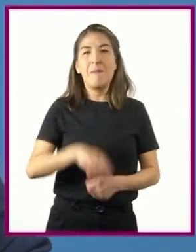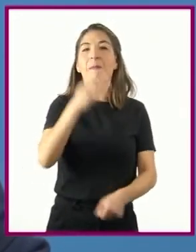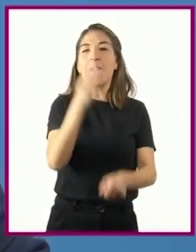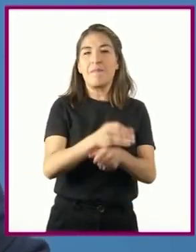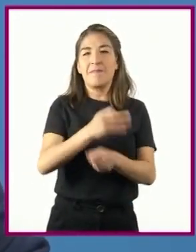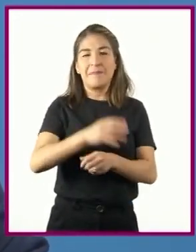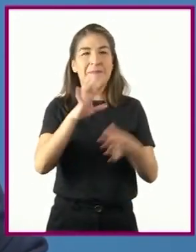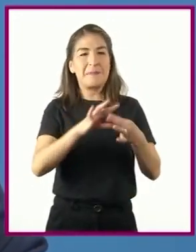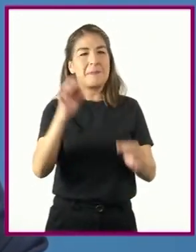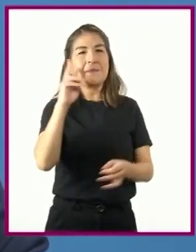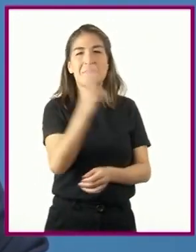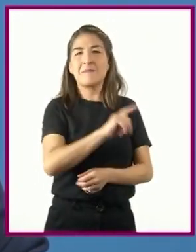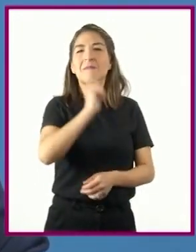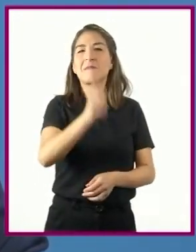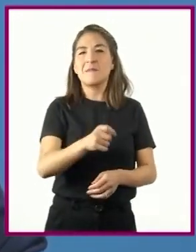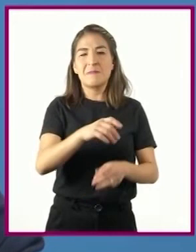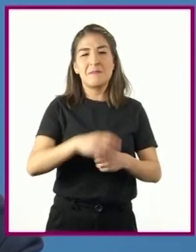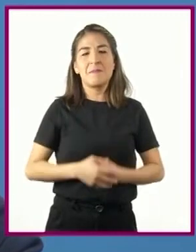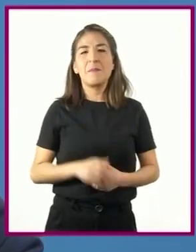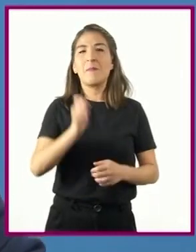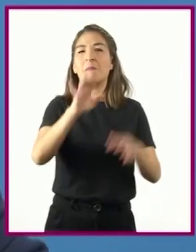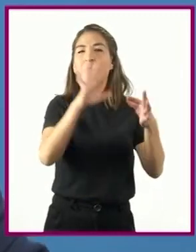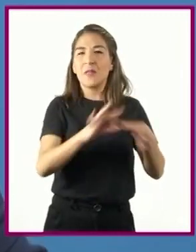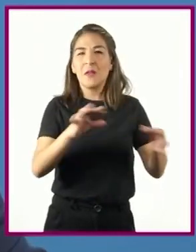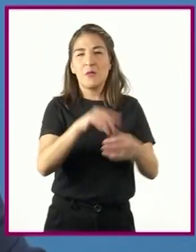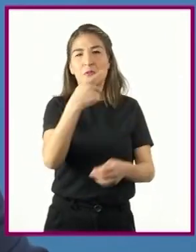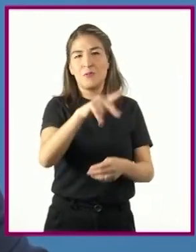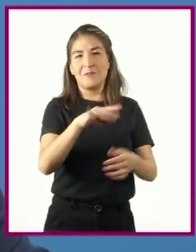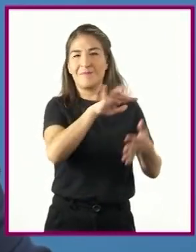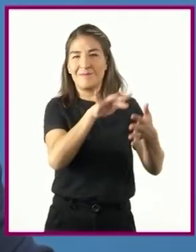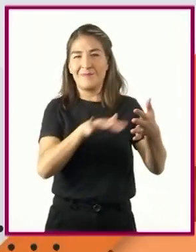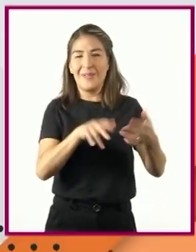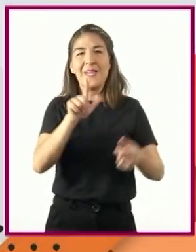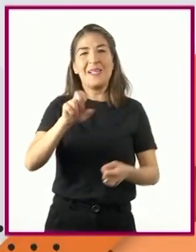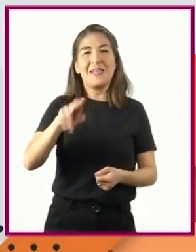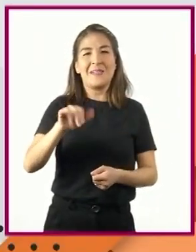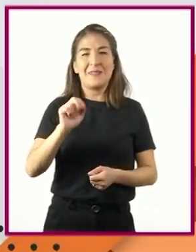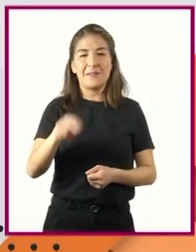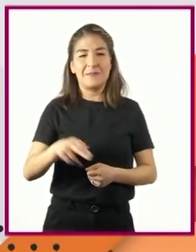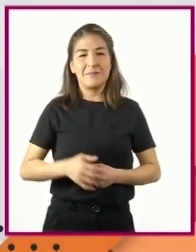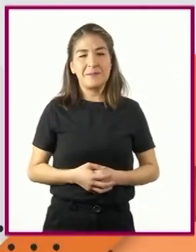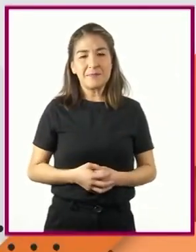continuación, escucharemos un fragmento del Testamento de Lenin.